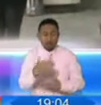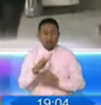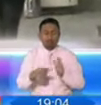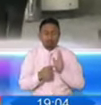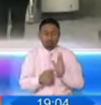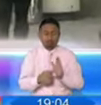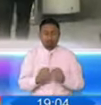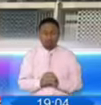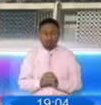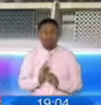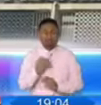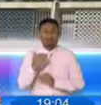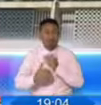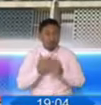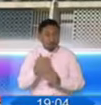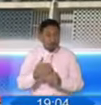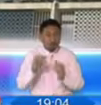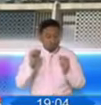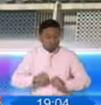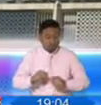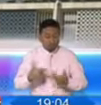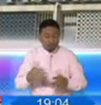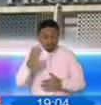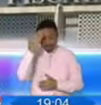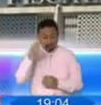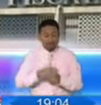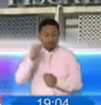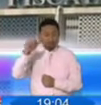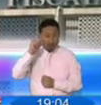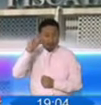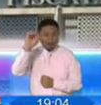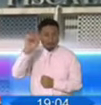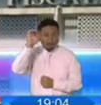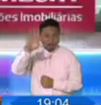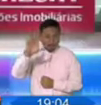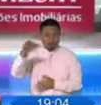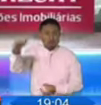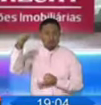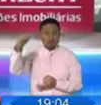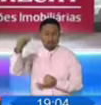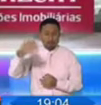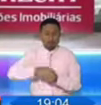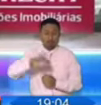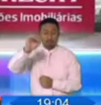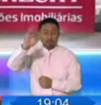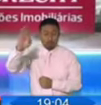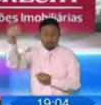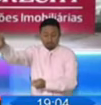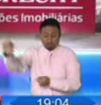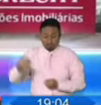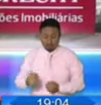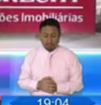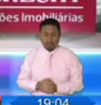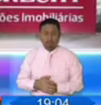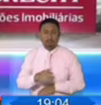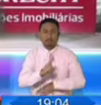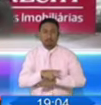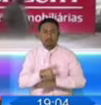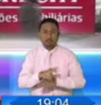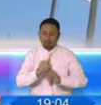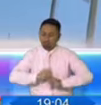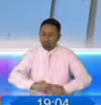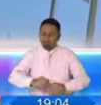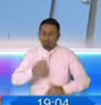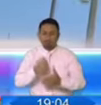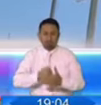Y solo después de esto se podrán conocer los audios, videos y documentos entregados por Odebrecht. La Fiscalía sigue trabajando en la